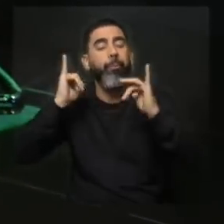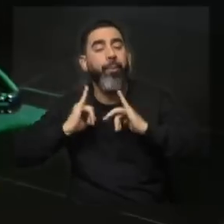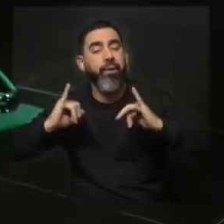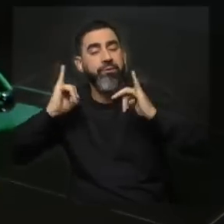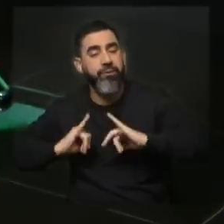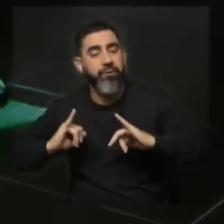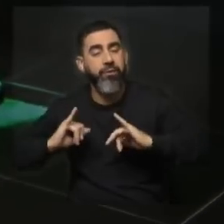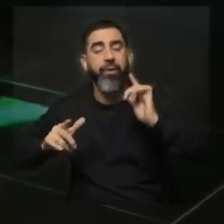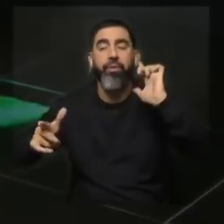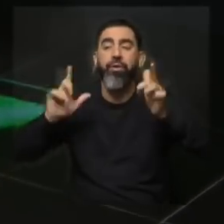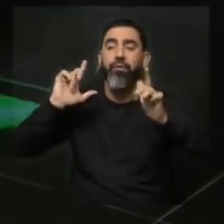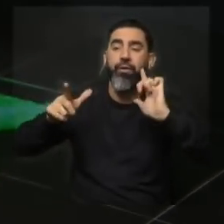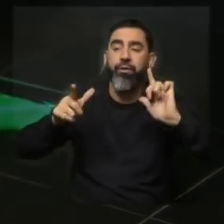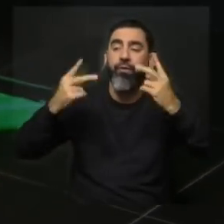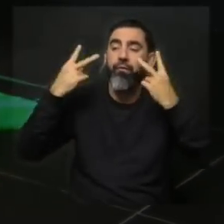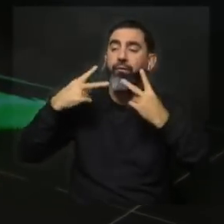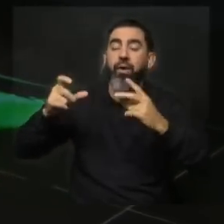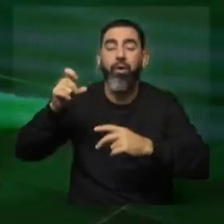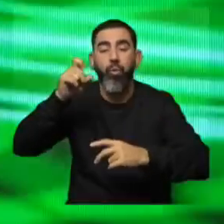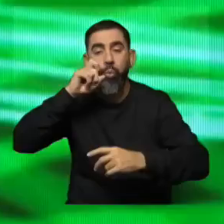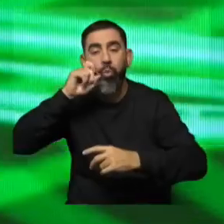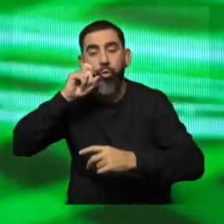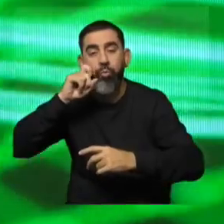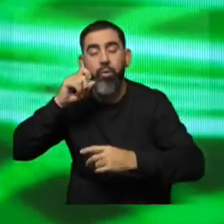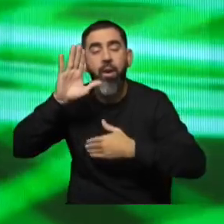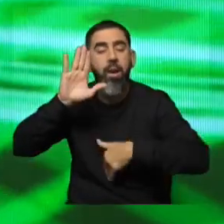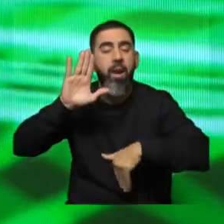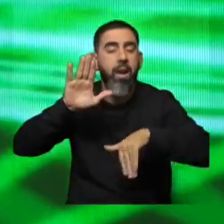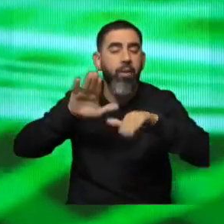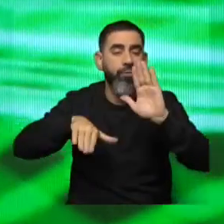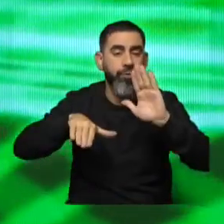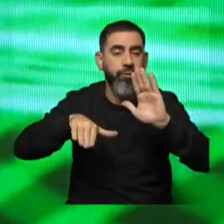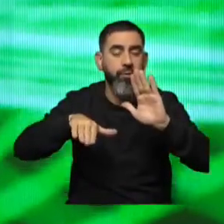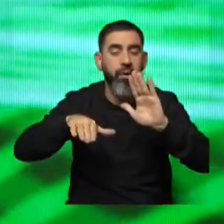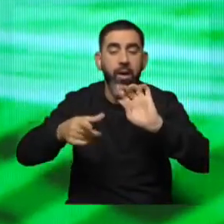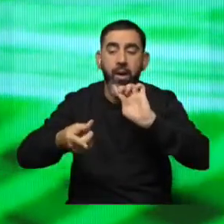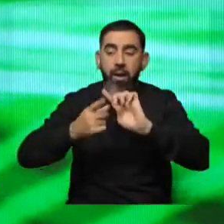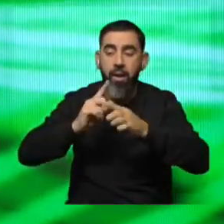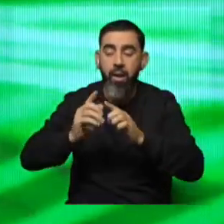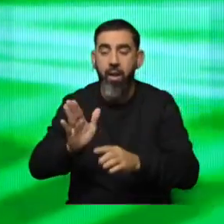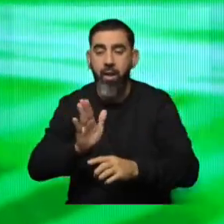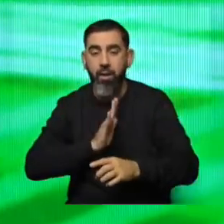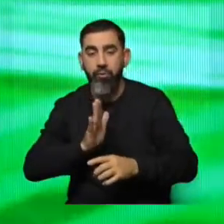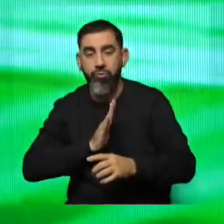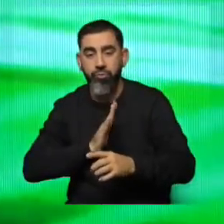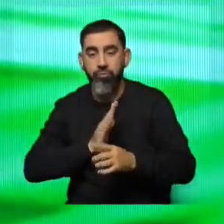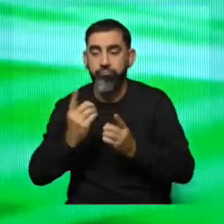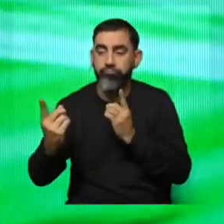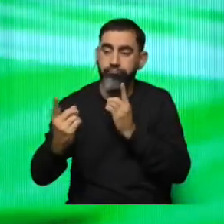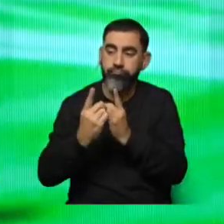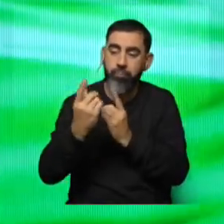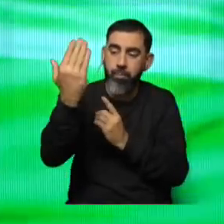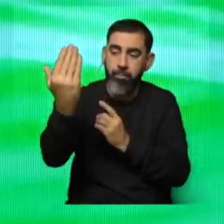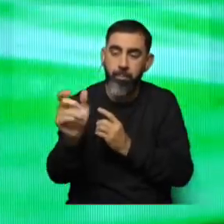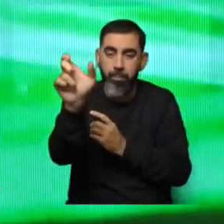a divertirte a tomar un viaje de turismo muchas la gran mayoría de las veces el trato personalizado y encontrarte con personas